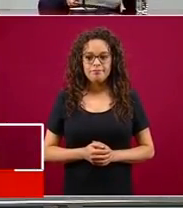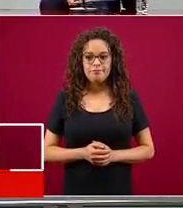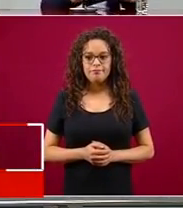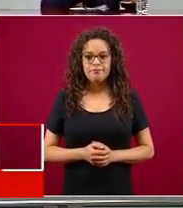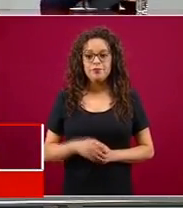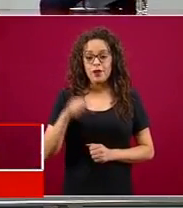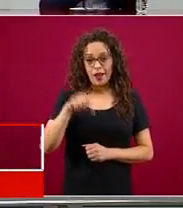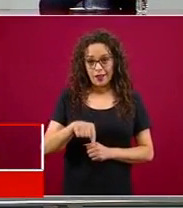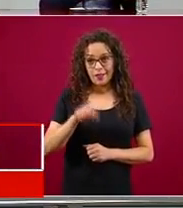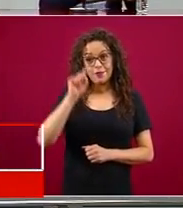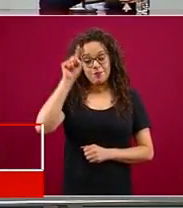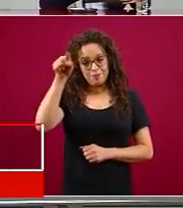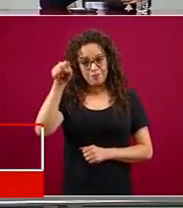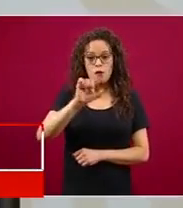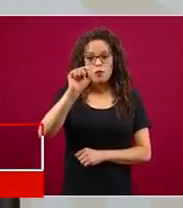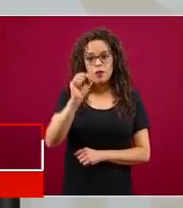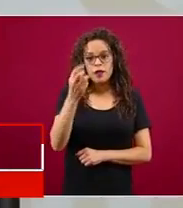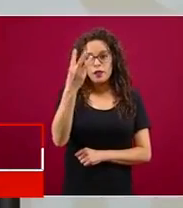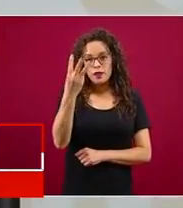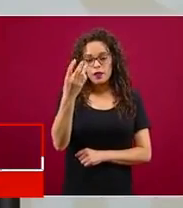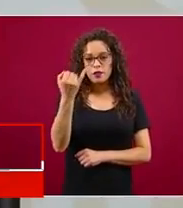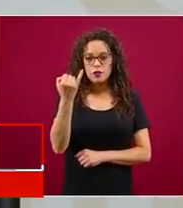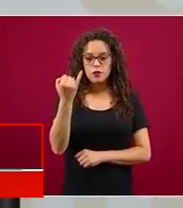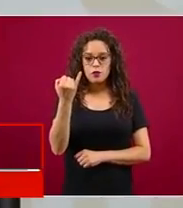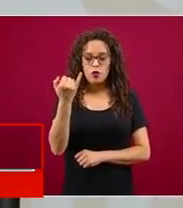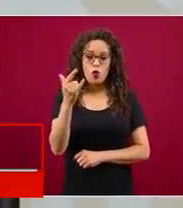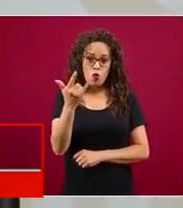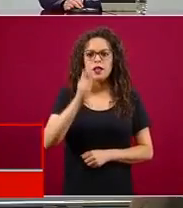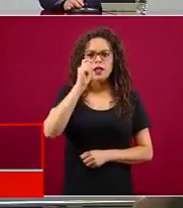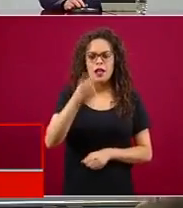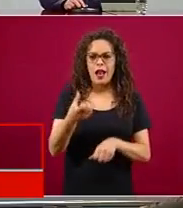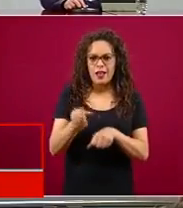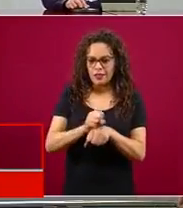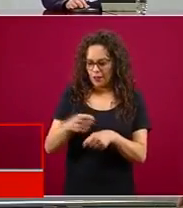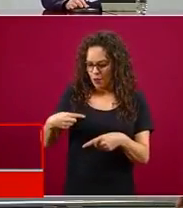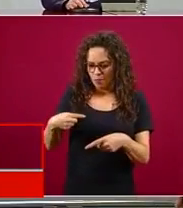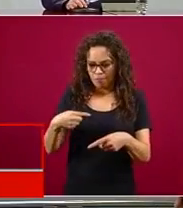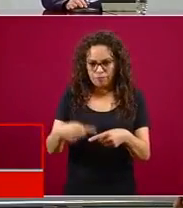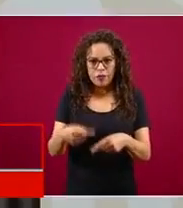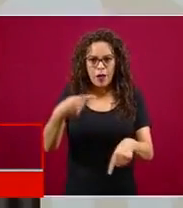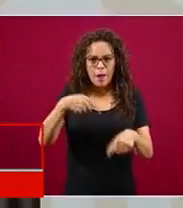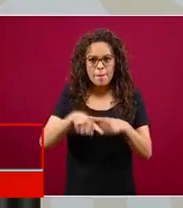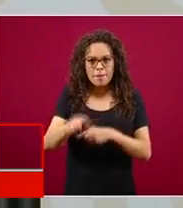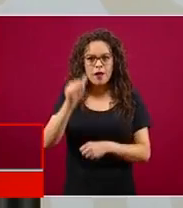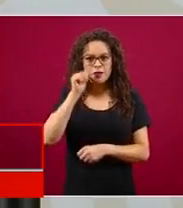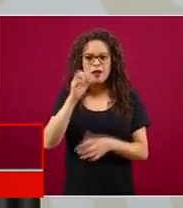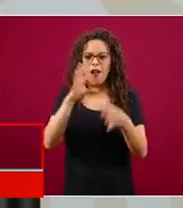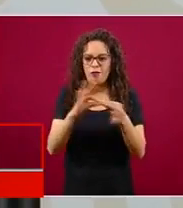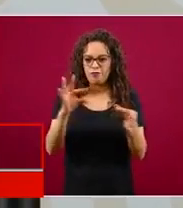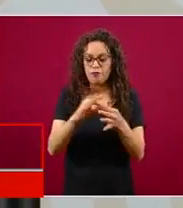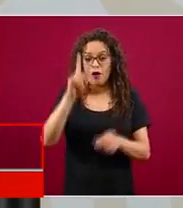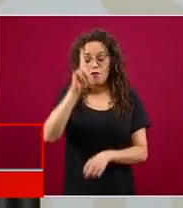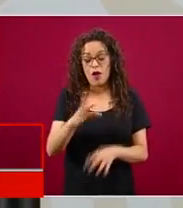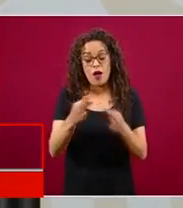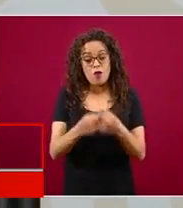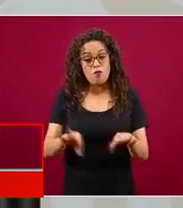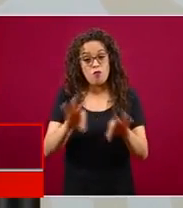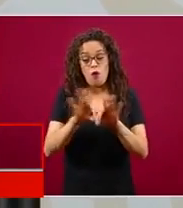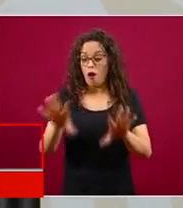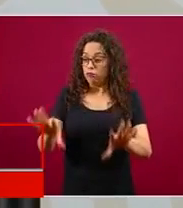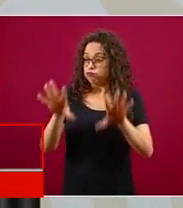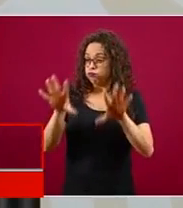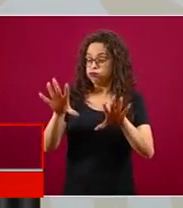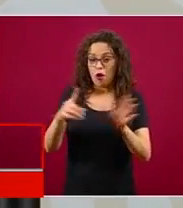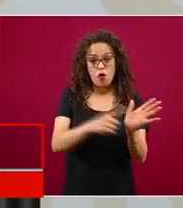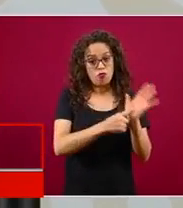por coronavirus en México. La Secretaría de Salud informó que suman 370.712 casos confirmados de COVID-19 en nuestro país,